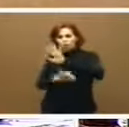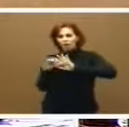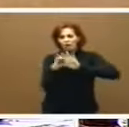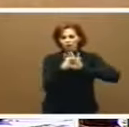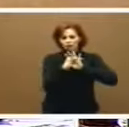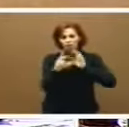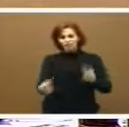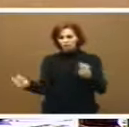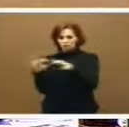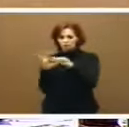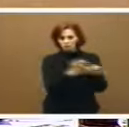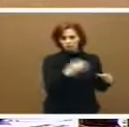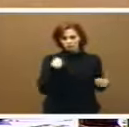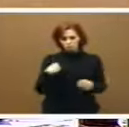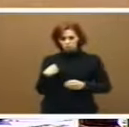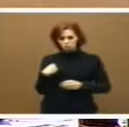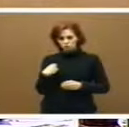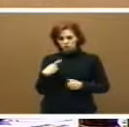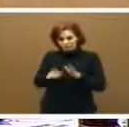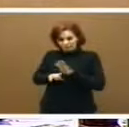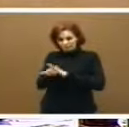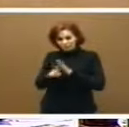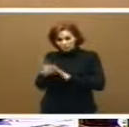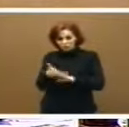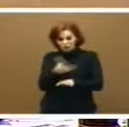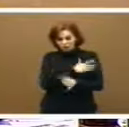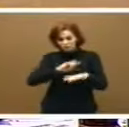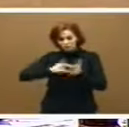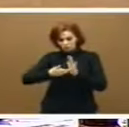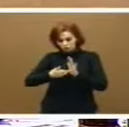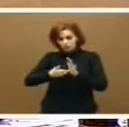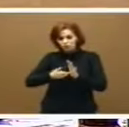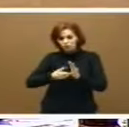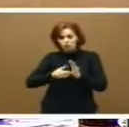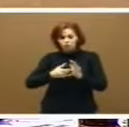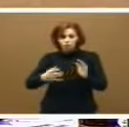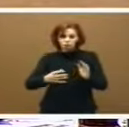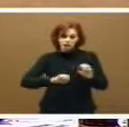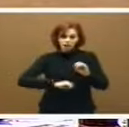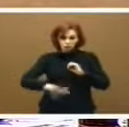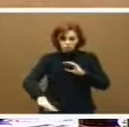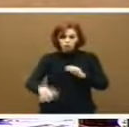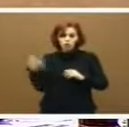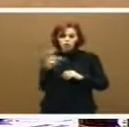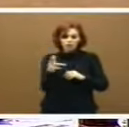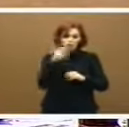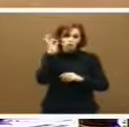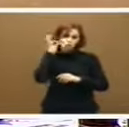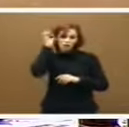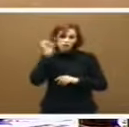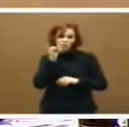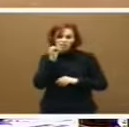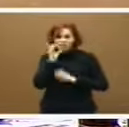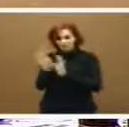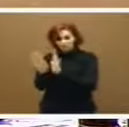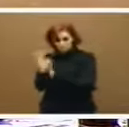materia, no avanzando en la tramitación del anteproyecto de ley de protección de vida del concebido y los derechos de las embarazadas hasta tanto nos haya